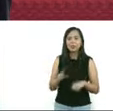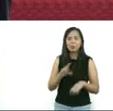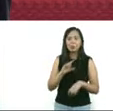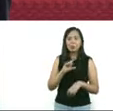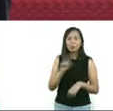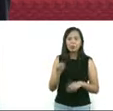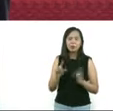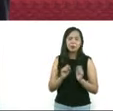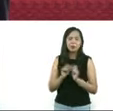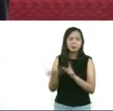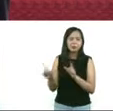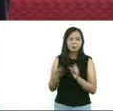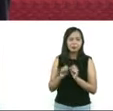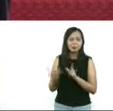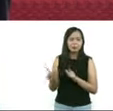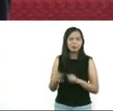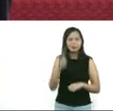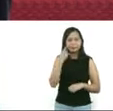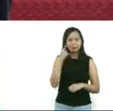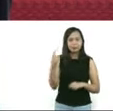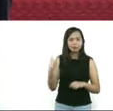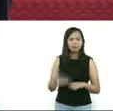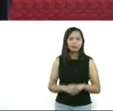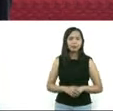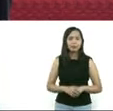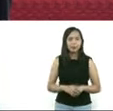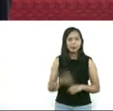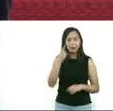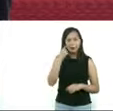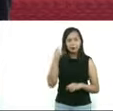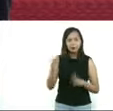Y, ándale, a ver, ponlos espectacular. Miren,